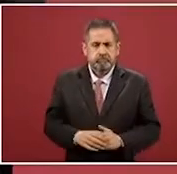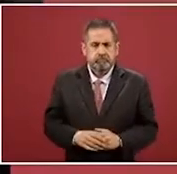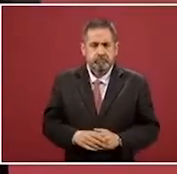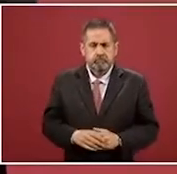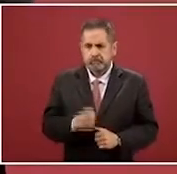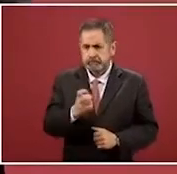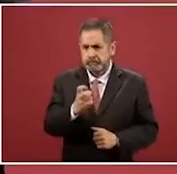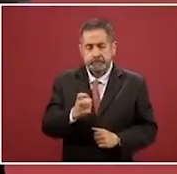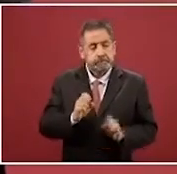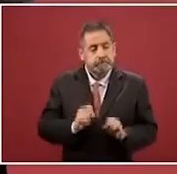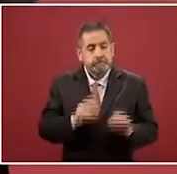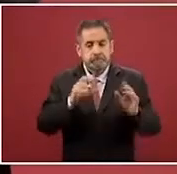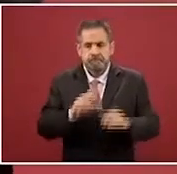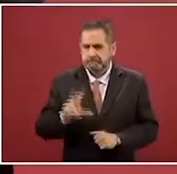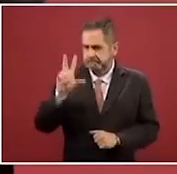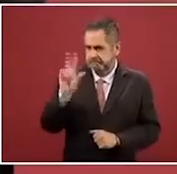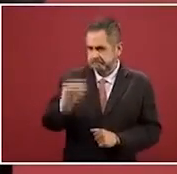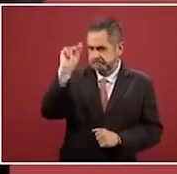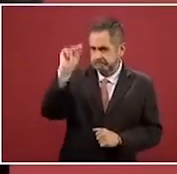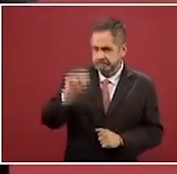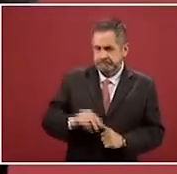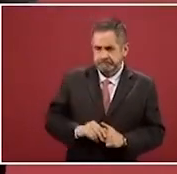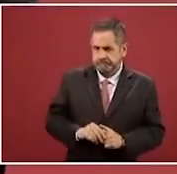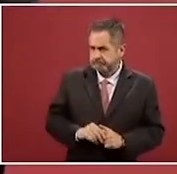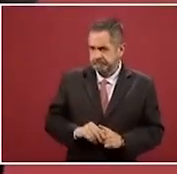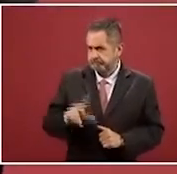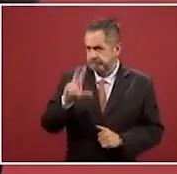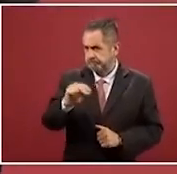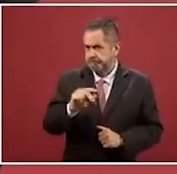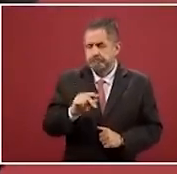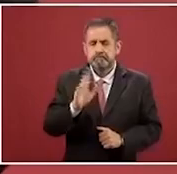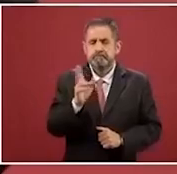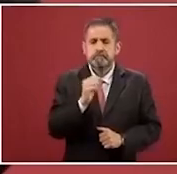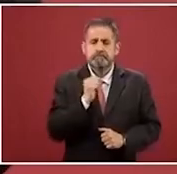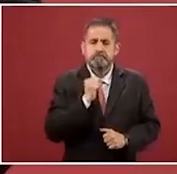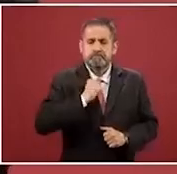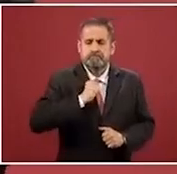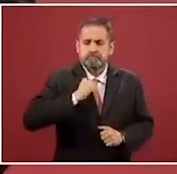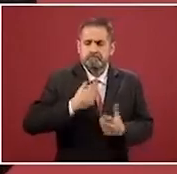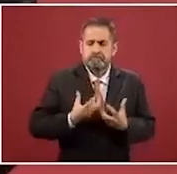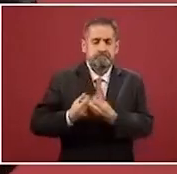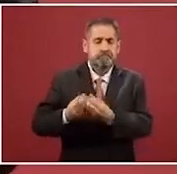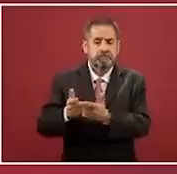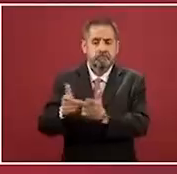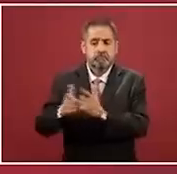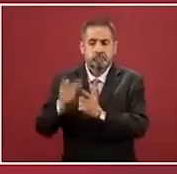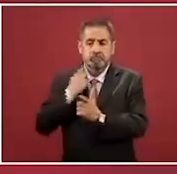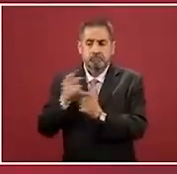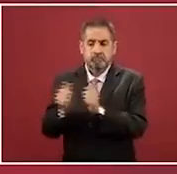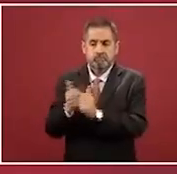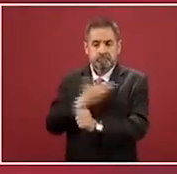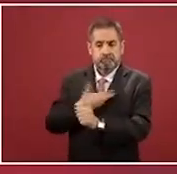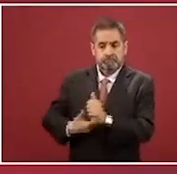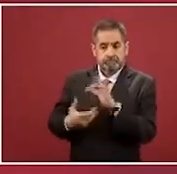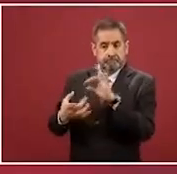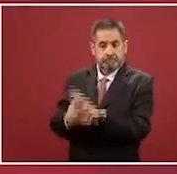Eso no se va a permitir. Ya no hay partido de Estado. Ese es otro cambio.